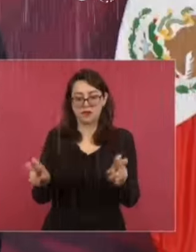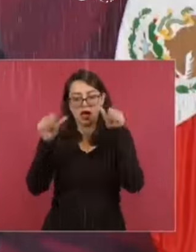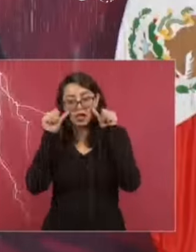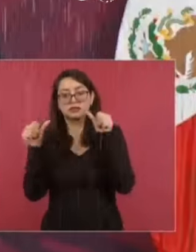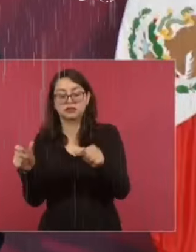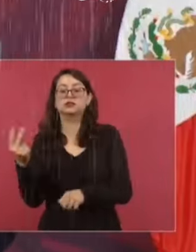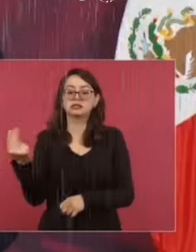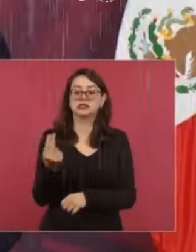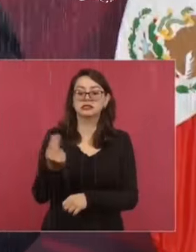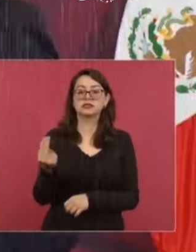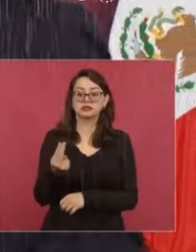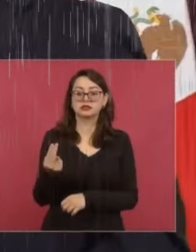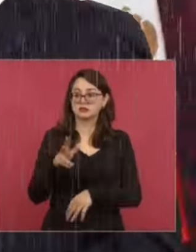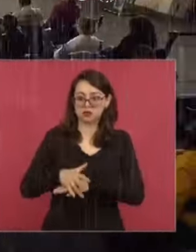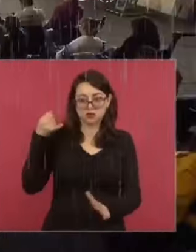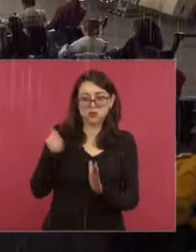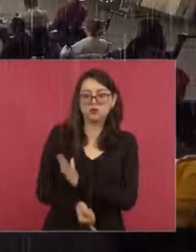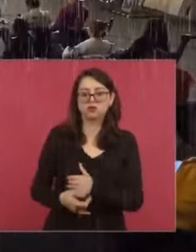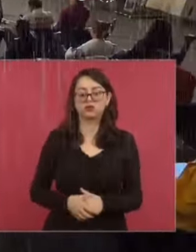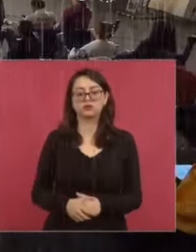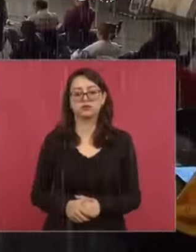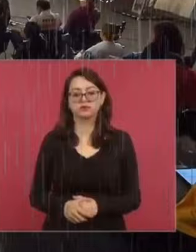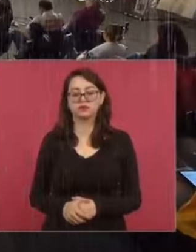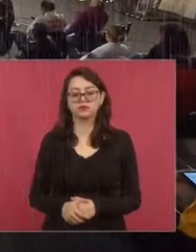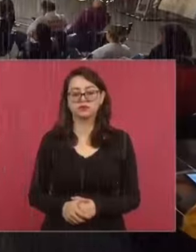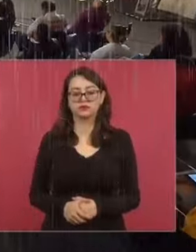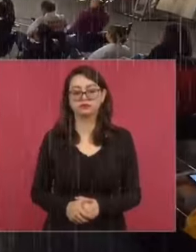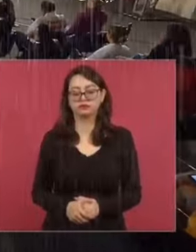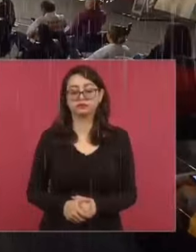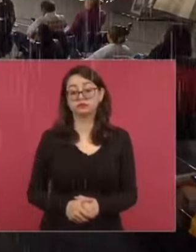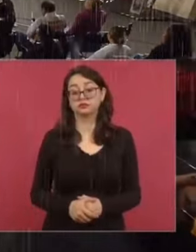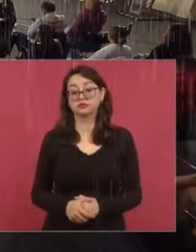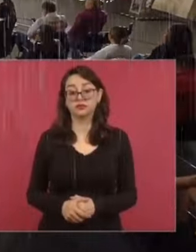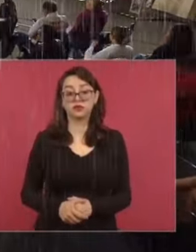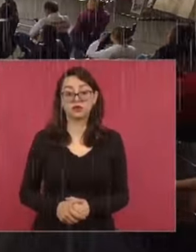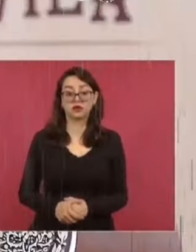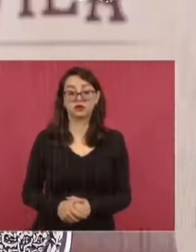fondo. Ir al fondo. Y como la corrupción